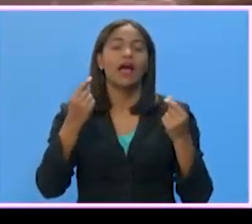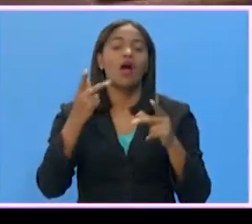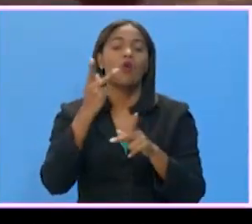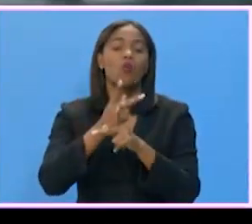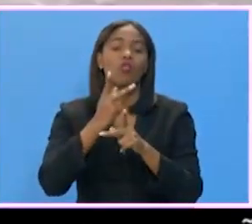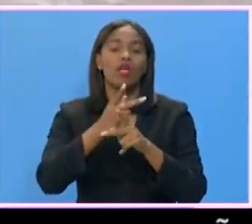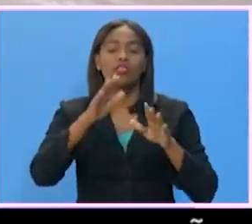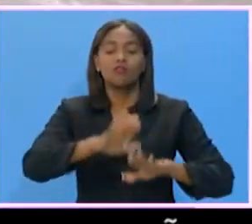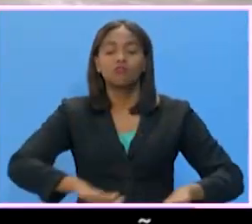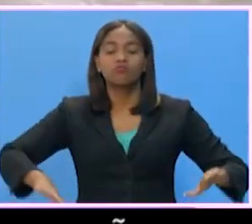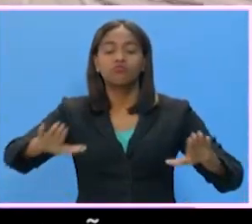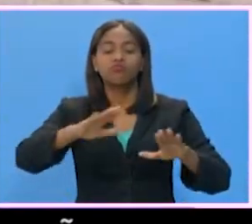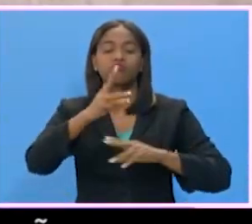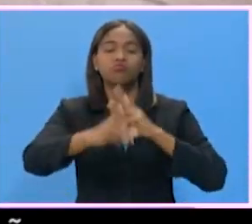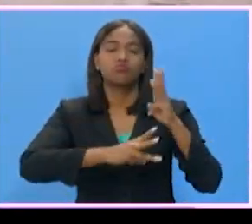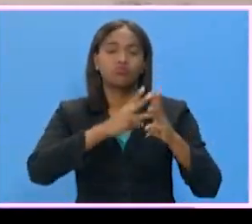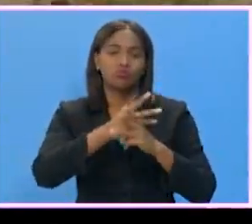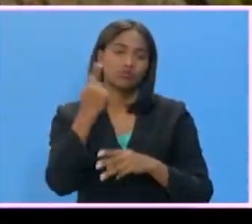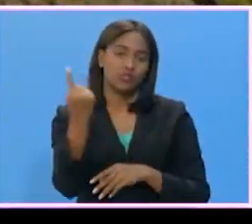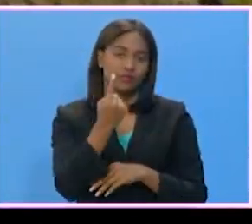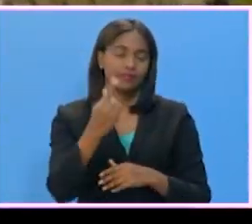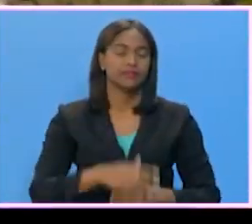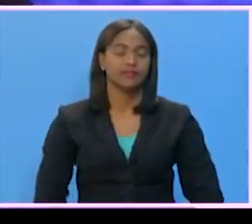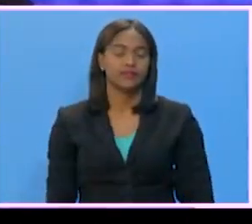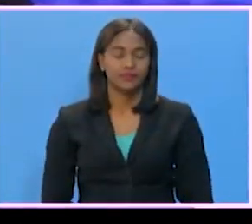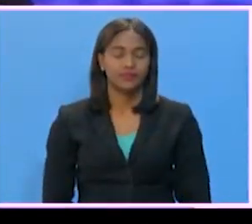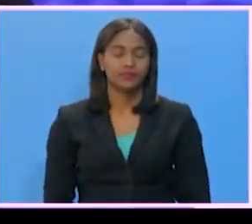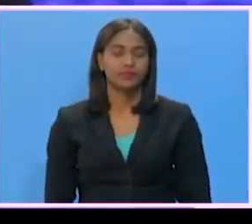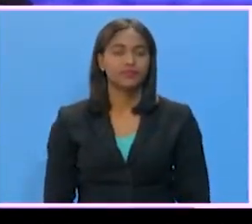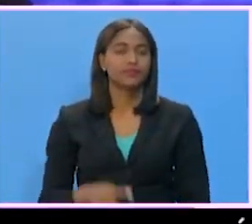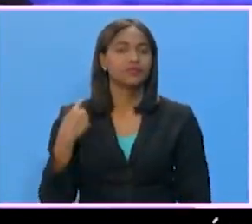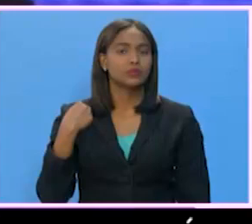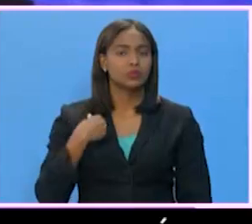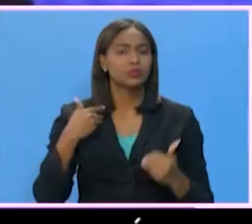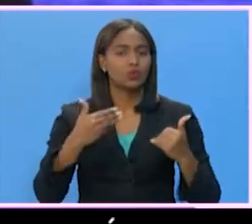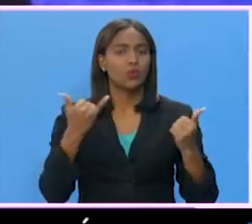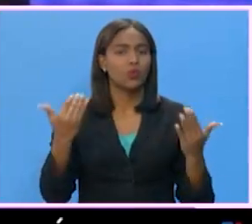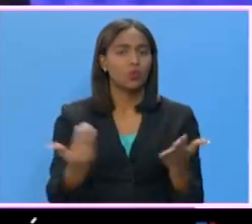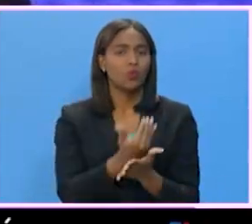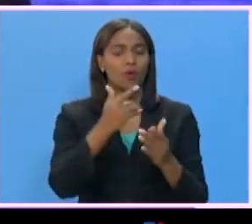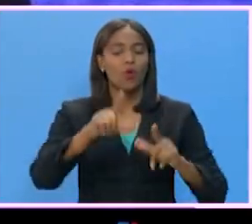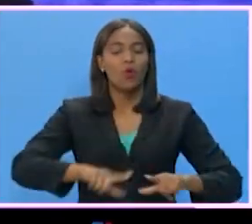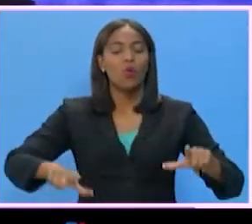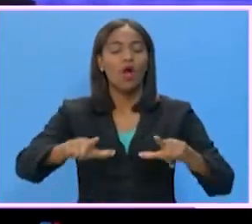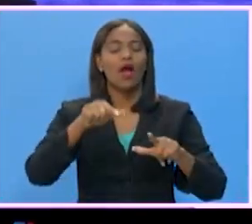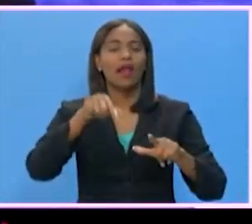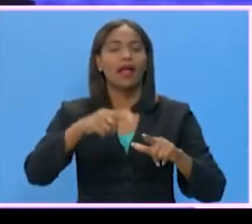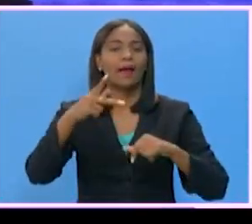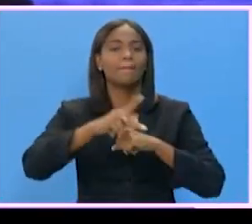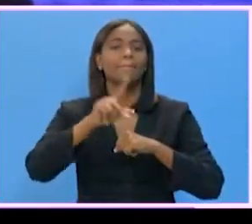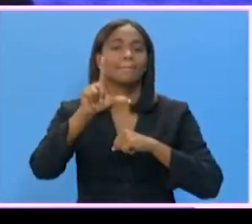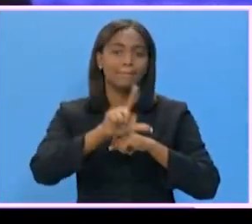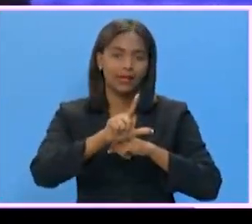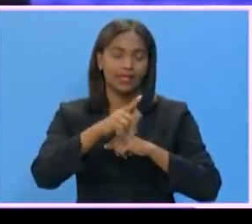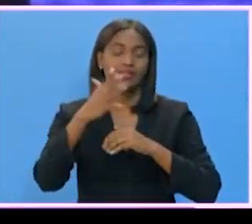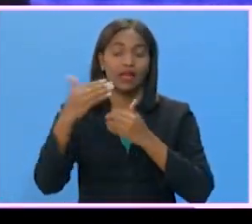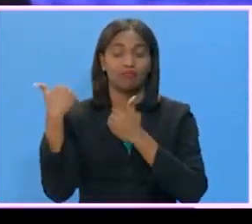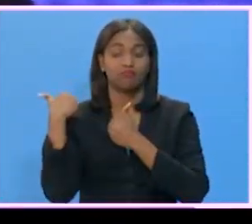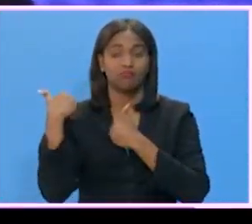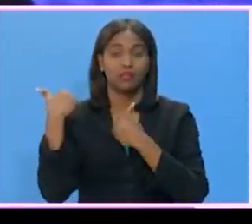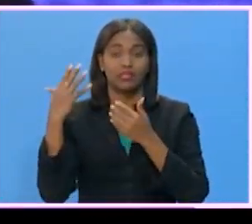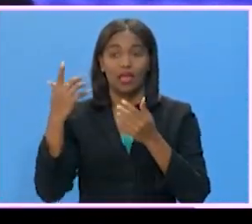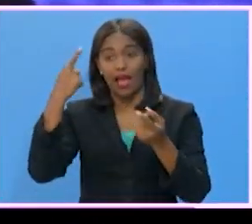medio ambiente y la ecología. Y estamos desarrollando un nuevo polo turístico que es Pedernales. Ya tenemos compromiso de 11